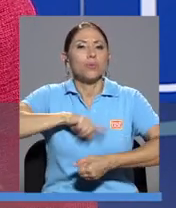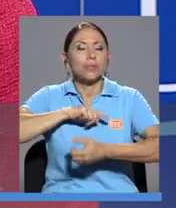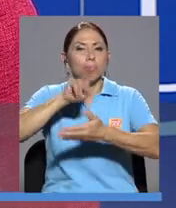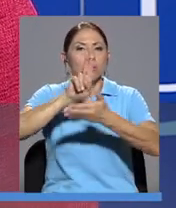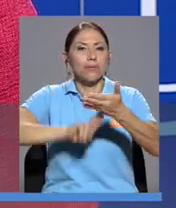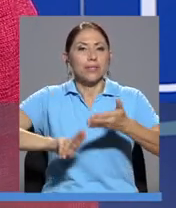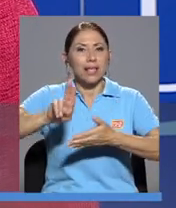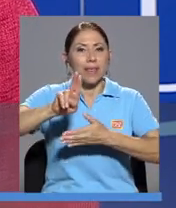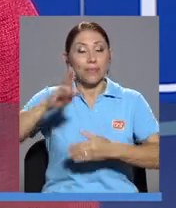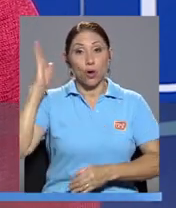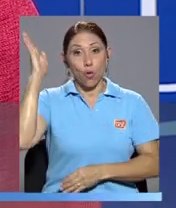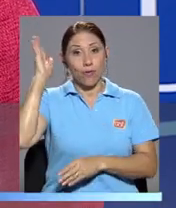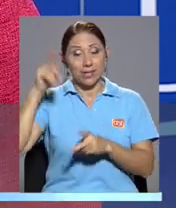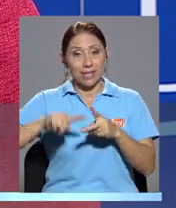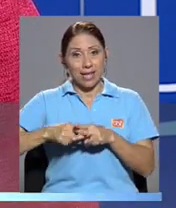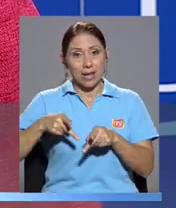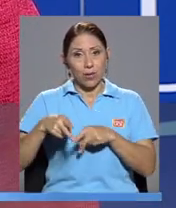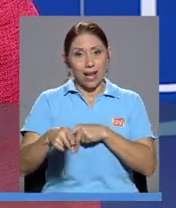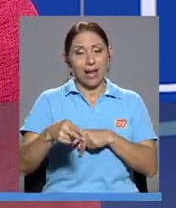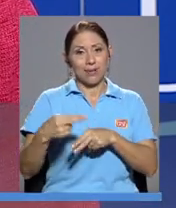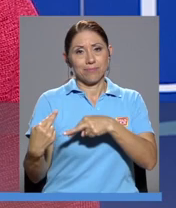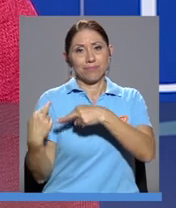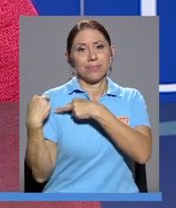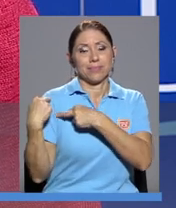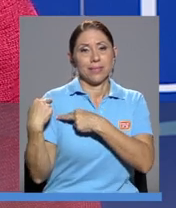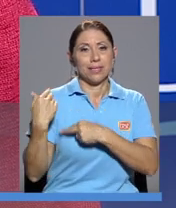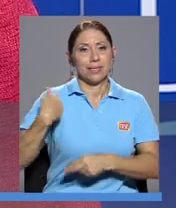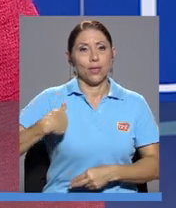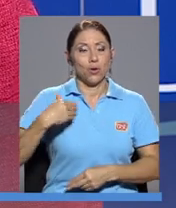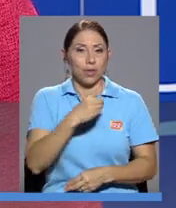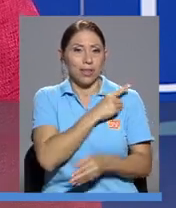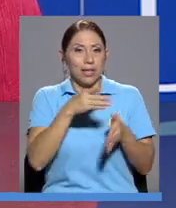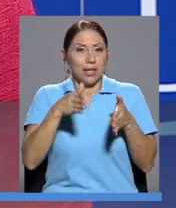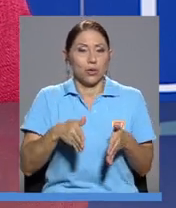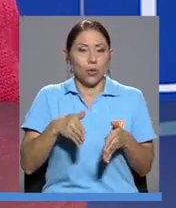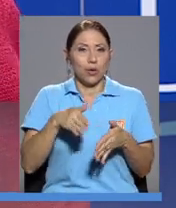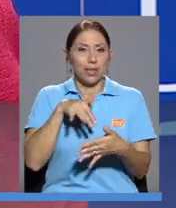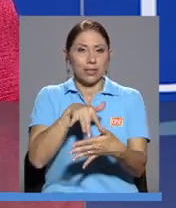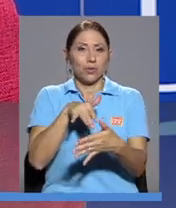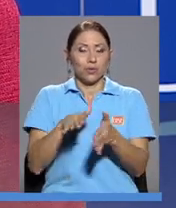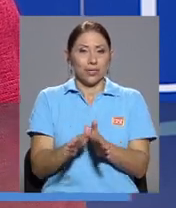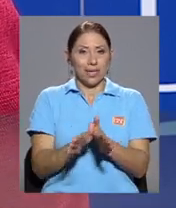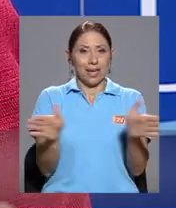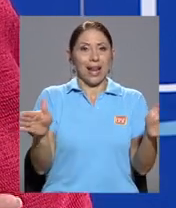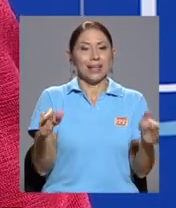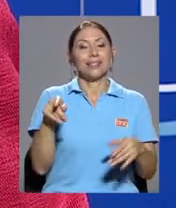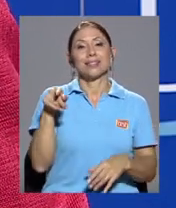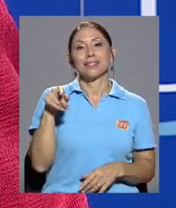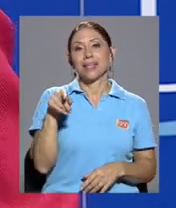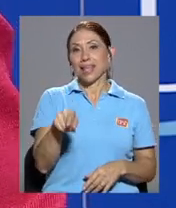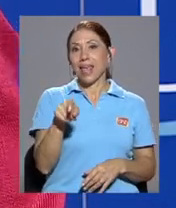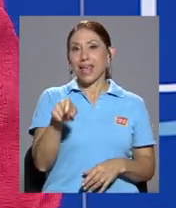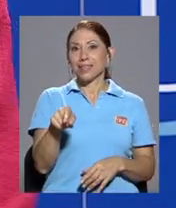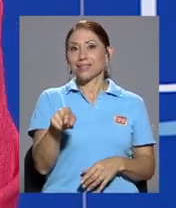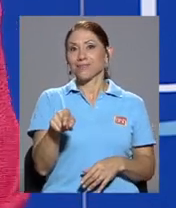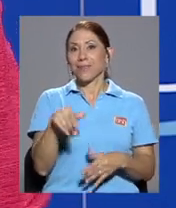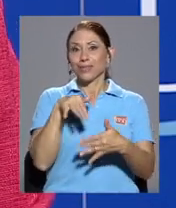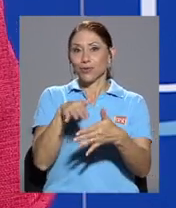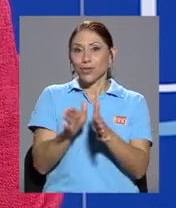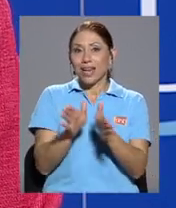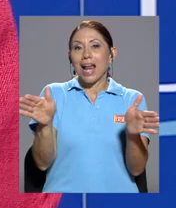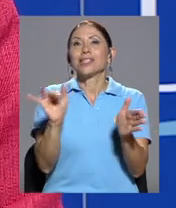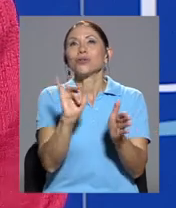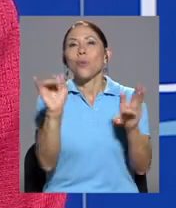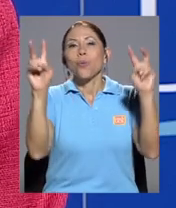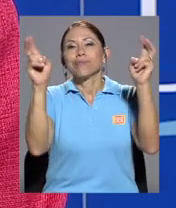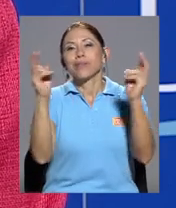y la conferencia inaugural estuvo a cargo del señor director de la escuela de estudios generales que es precisamente la puerta de entrada a la